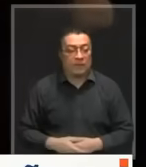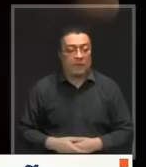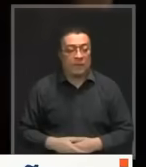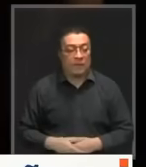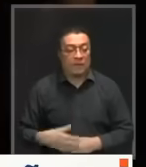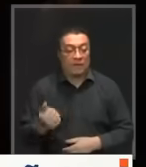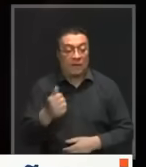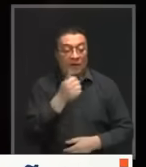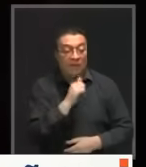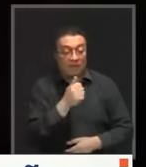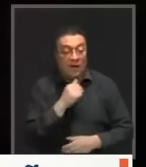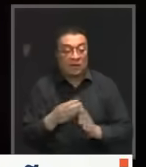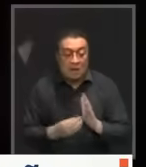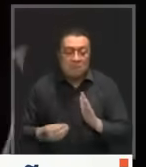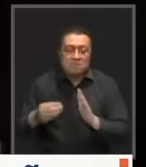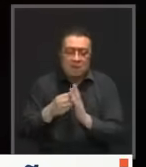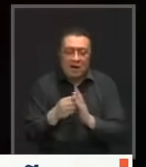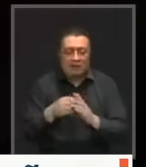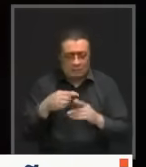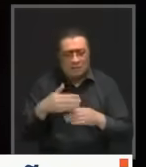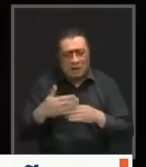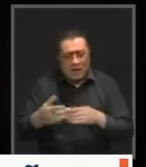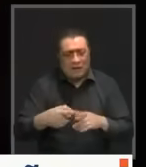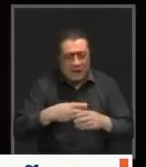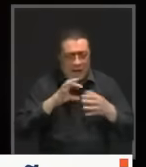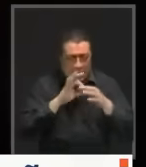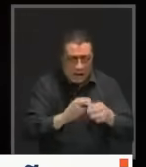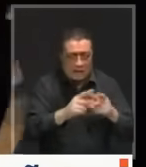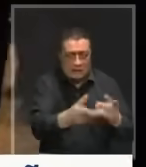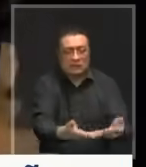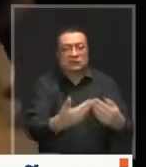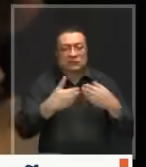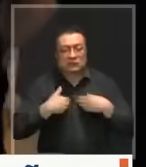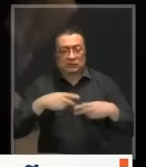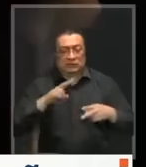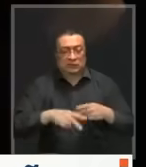para agradecer lo que él hizo por nosotros.